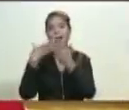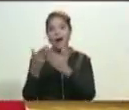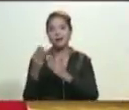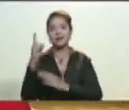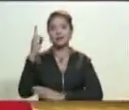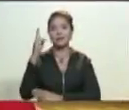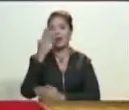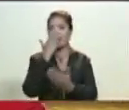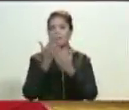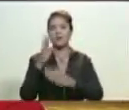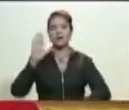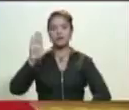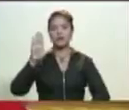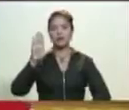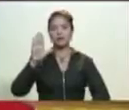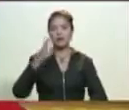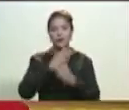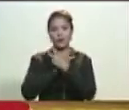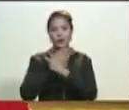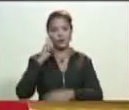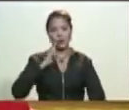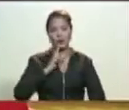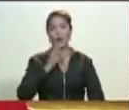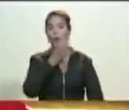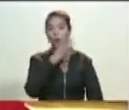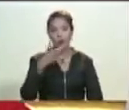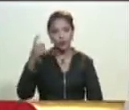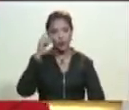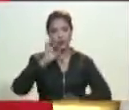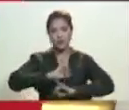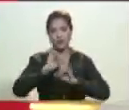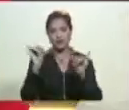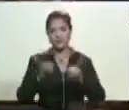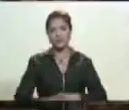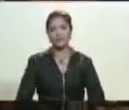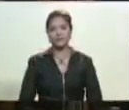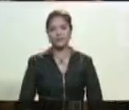jurar frente a nuestro Padre Libertador. Buenos días, se levanta la sesión.